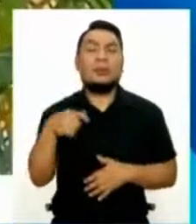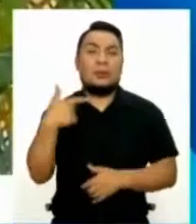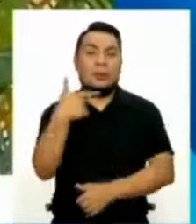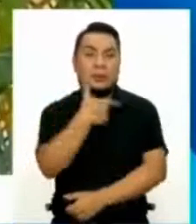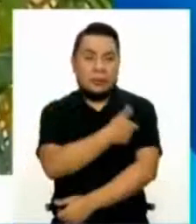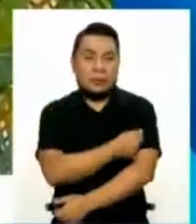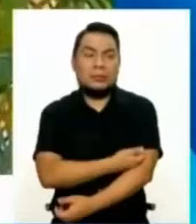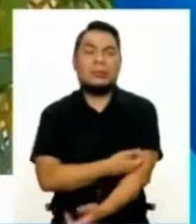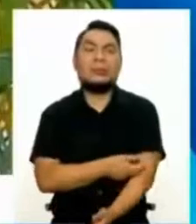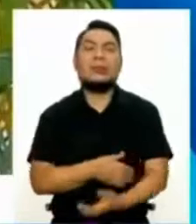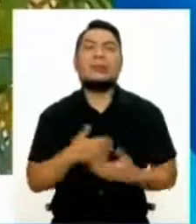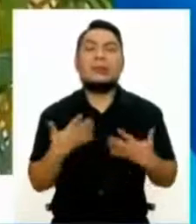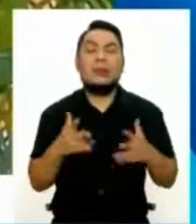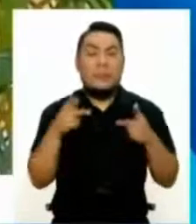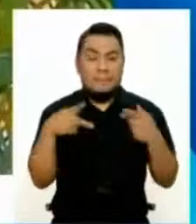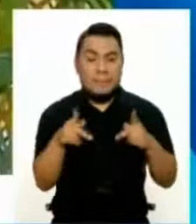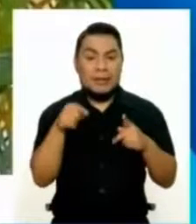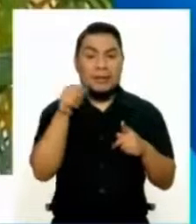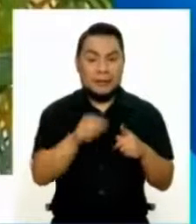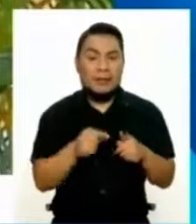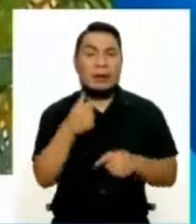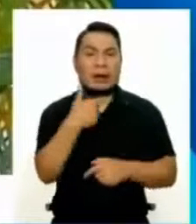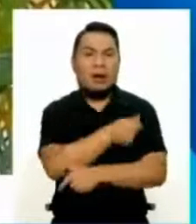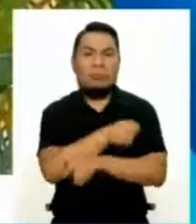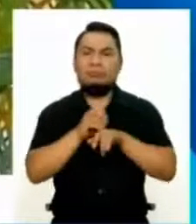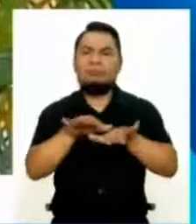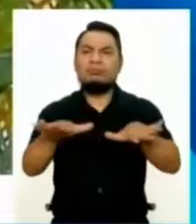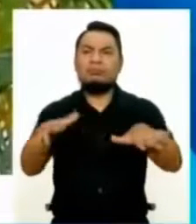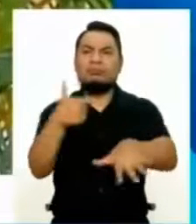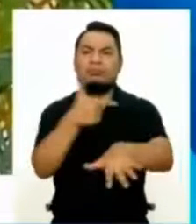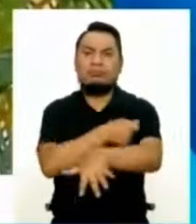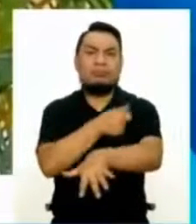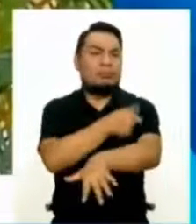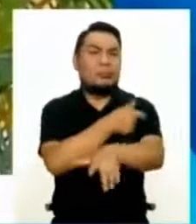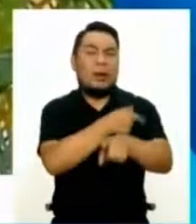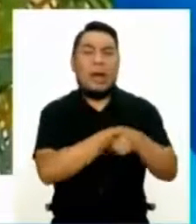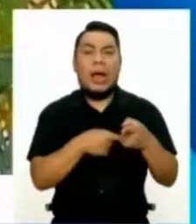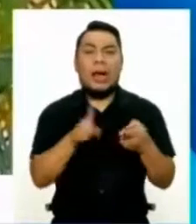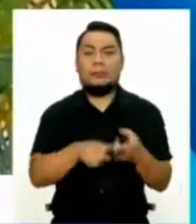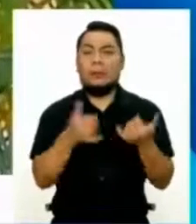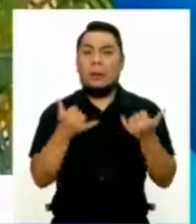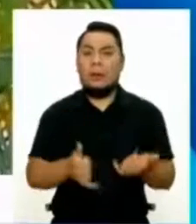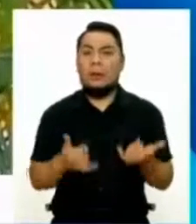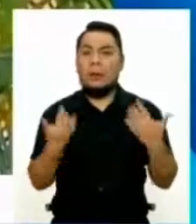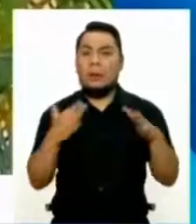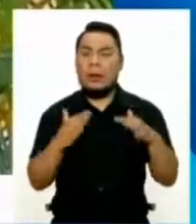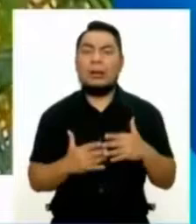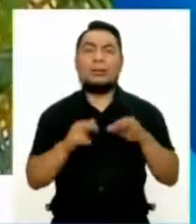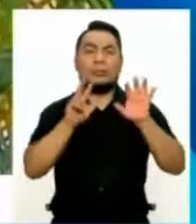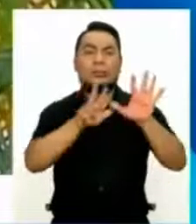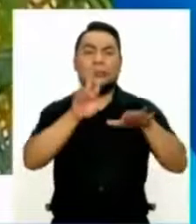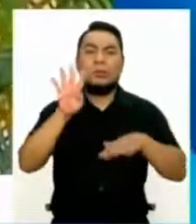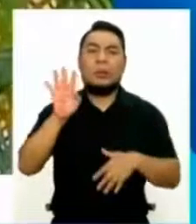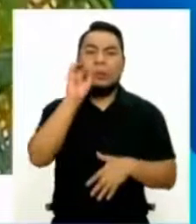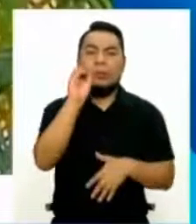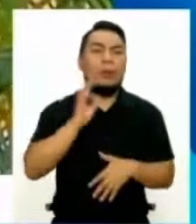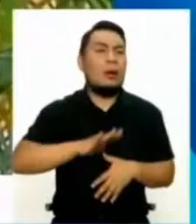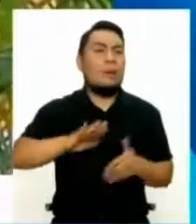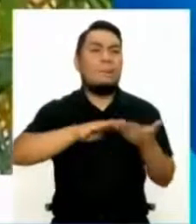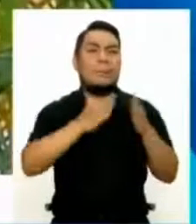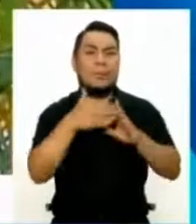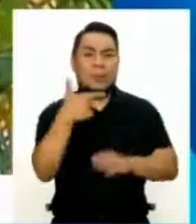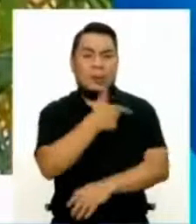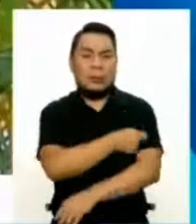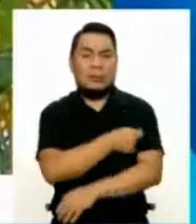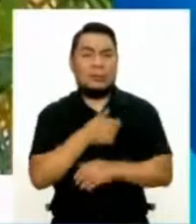de dosis que permitieron la vacunación, que hasta el día de hoy hemos logrado tener el 84% de la